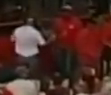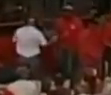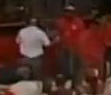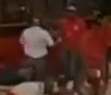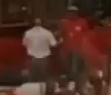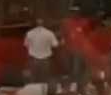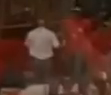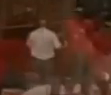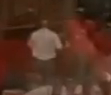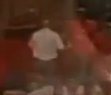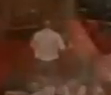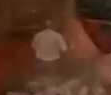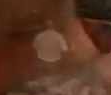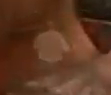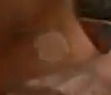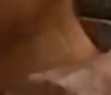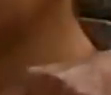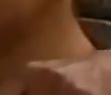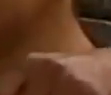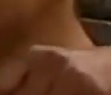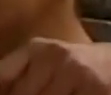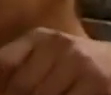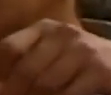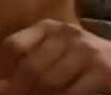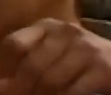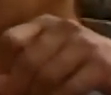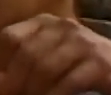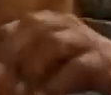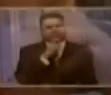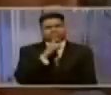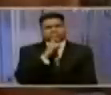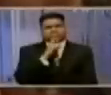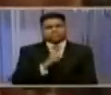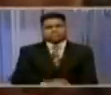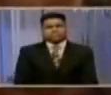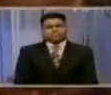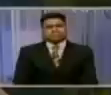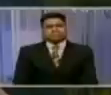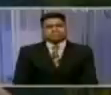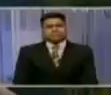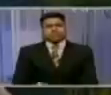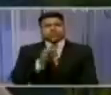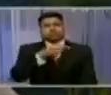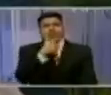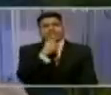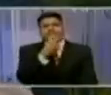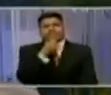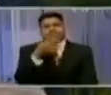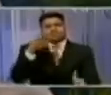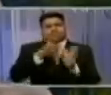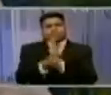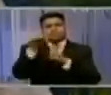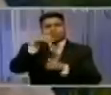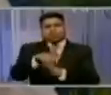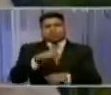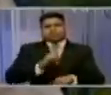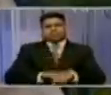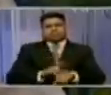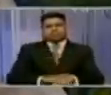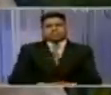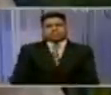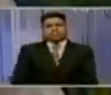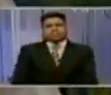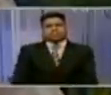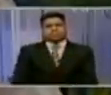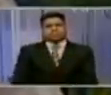En esta etapa nos ha tocado duro. No es fácil lo que ha tocado en esta etapa. Pero